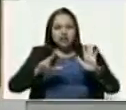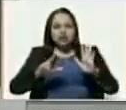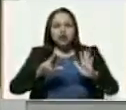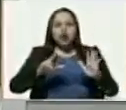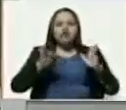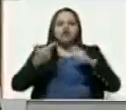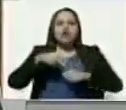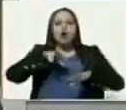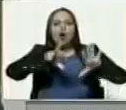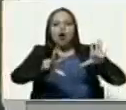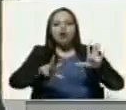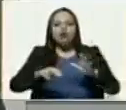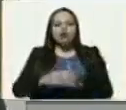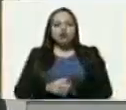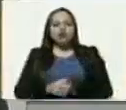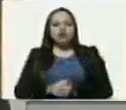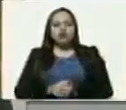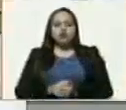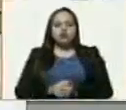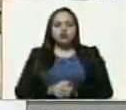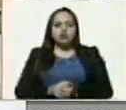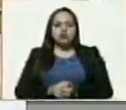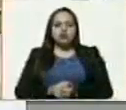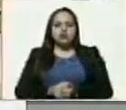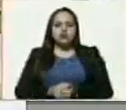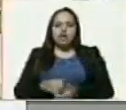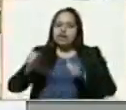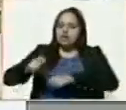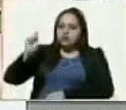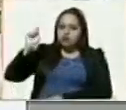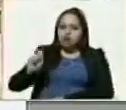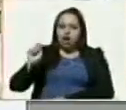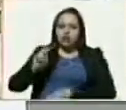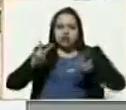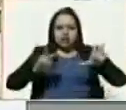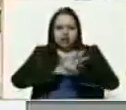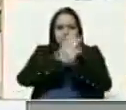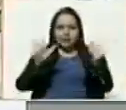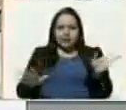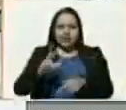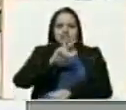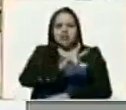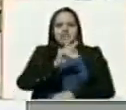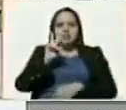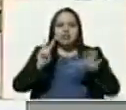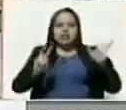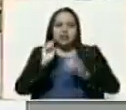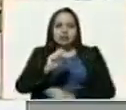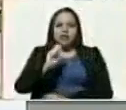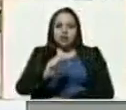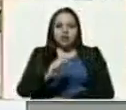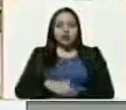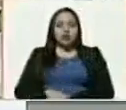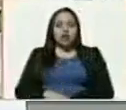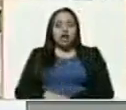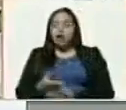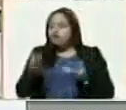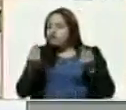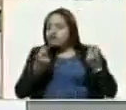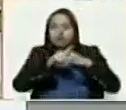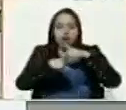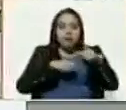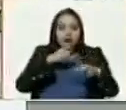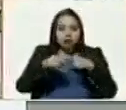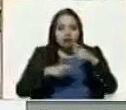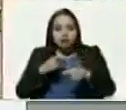falla la memoria en este momento. Diputado, 7:37, tenemos que hacer el corte a esta hora. Hay un montón de preguntas a través de las redes sociales y